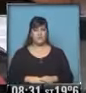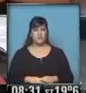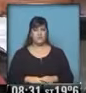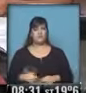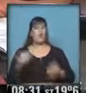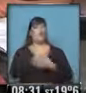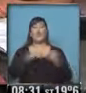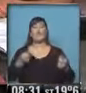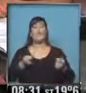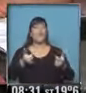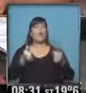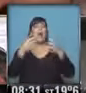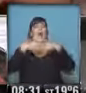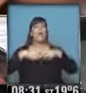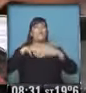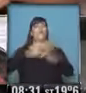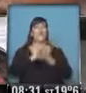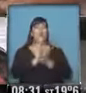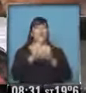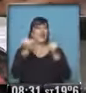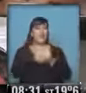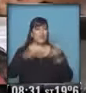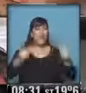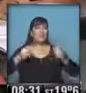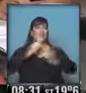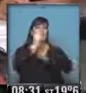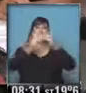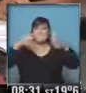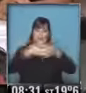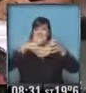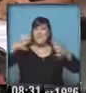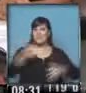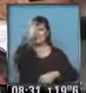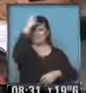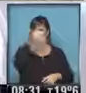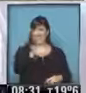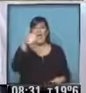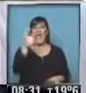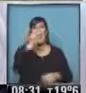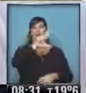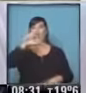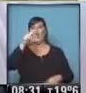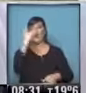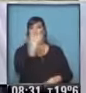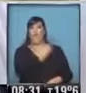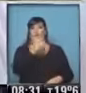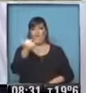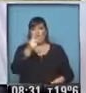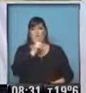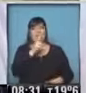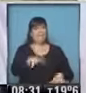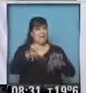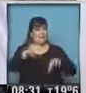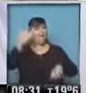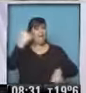¿Dónde comprar los huevos de Pascua? ¿A dónde? Ya lo sabemos. A ver, en la ¿dónde? Fábrica recuperada. A ver. Arrufat, allí está Ariel y ya nos tentó desde temprano. A ver, ¿qué tenés